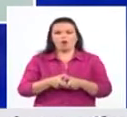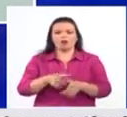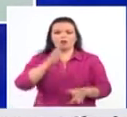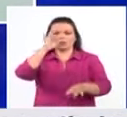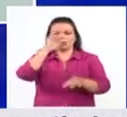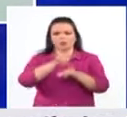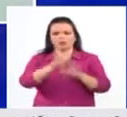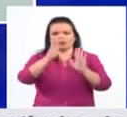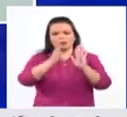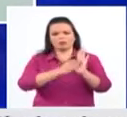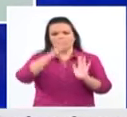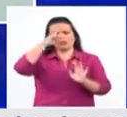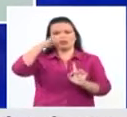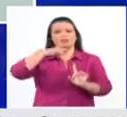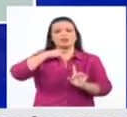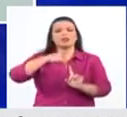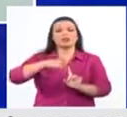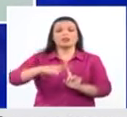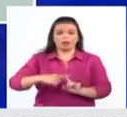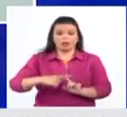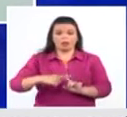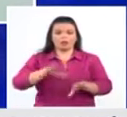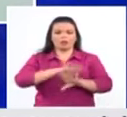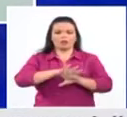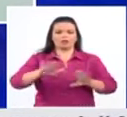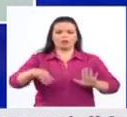de septiembre se han confirmado